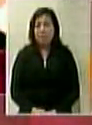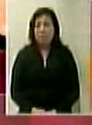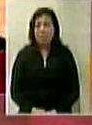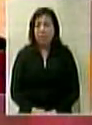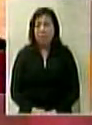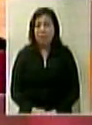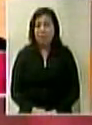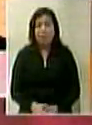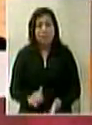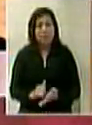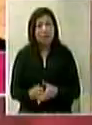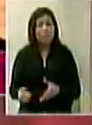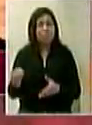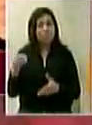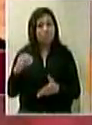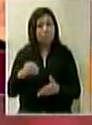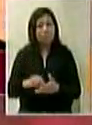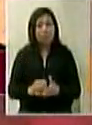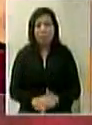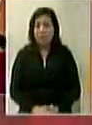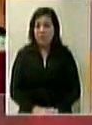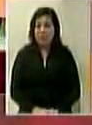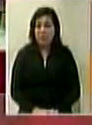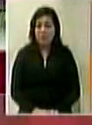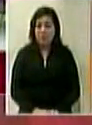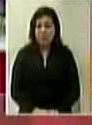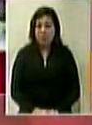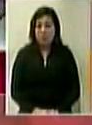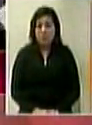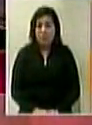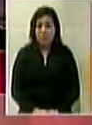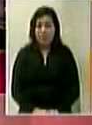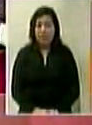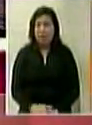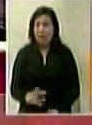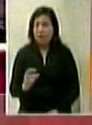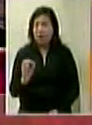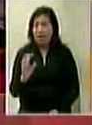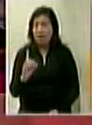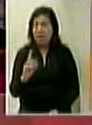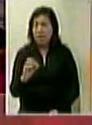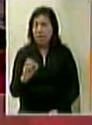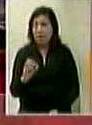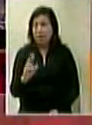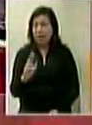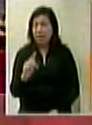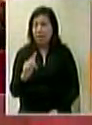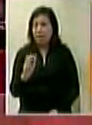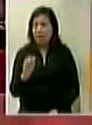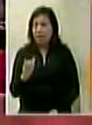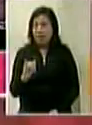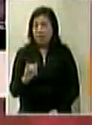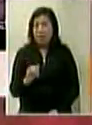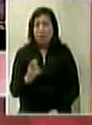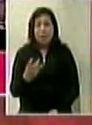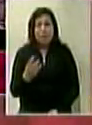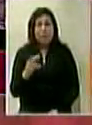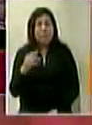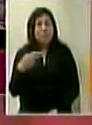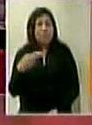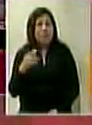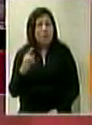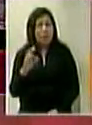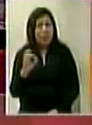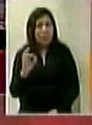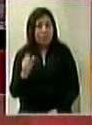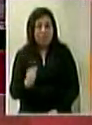Y que adicionalmente tenemos entendido que el congresista Rolando Arreate conversó por teléfono, que el congresista Yeudes Siman,